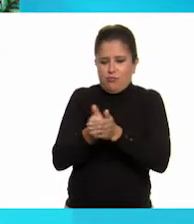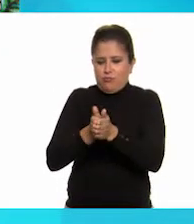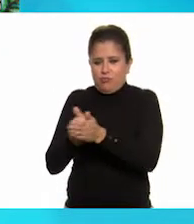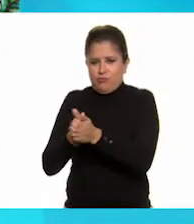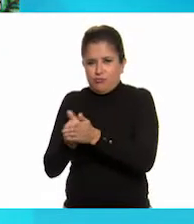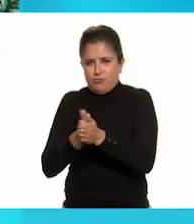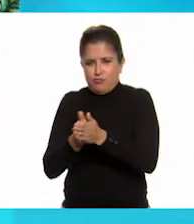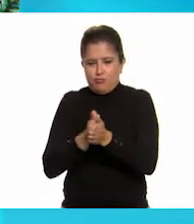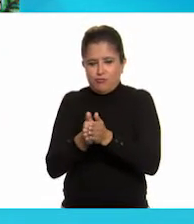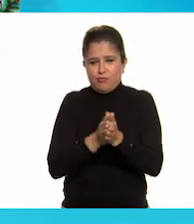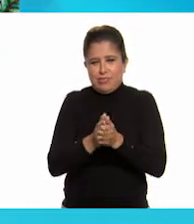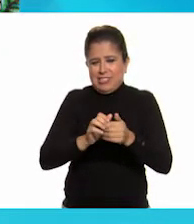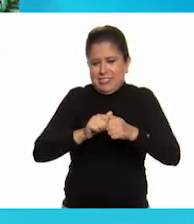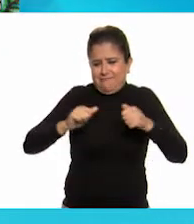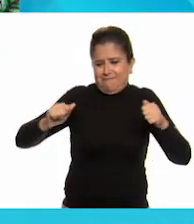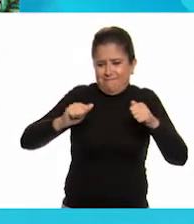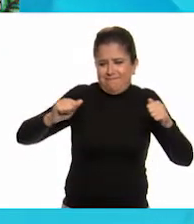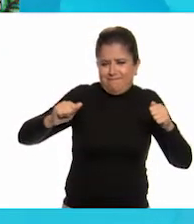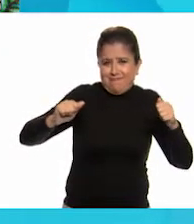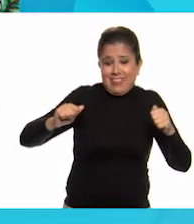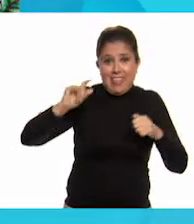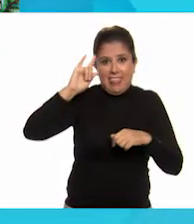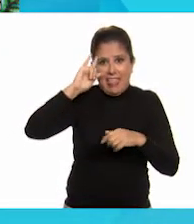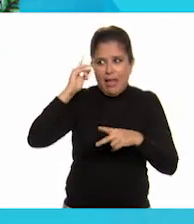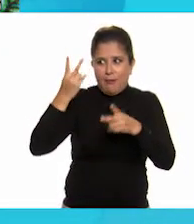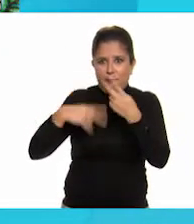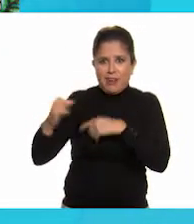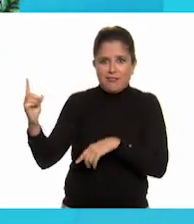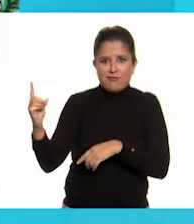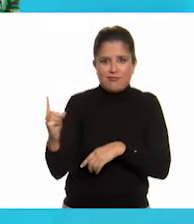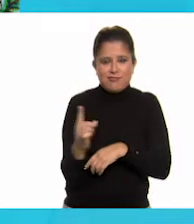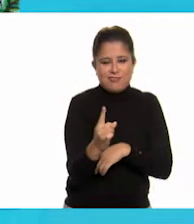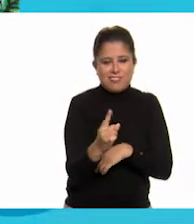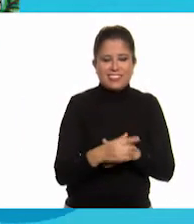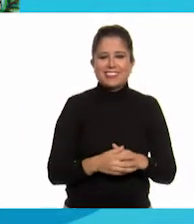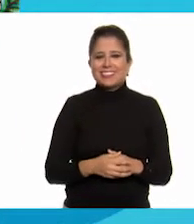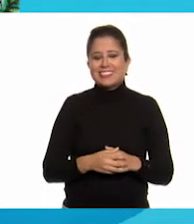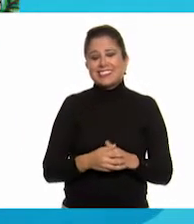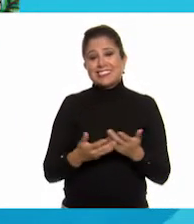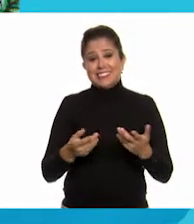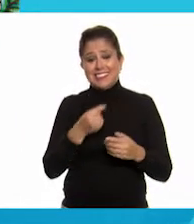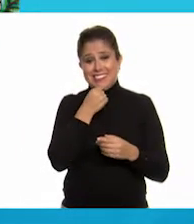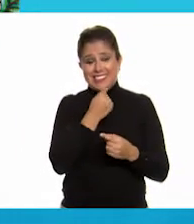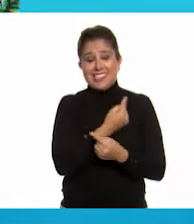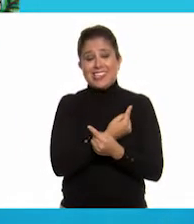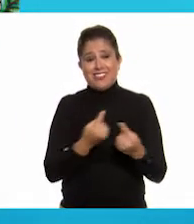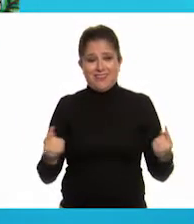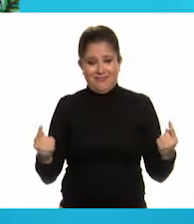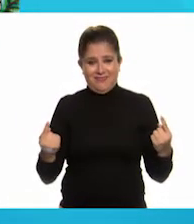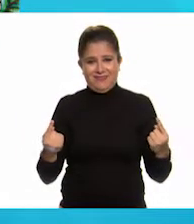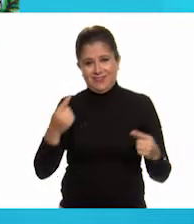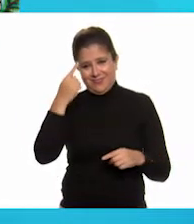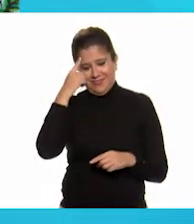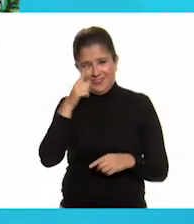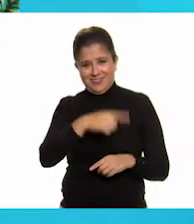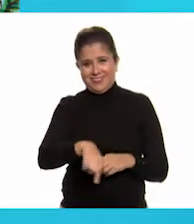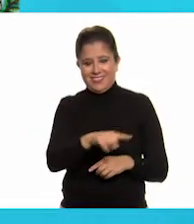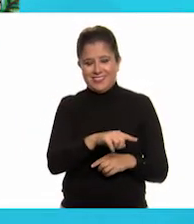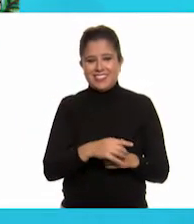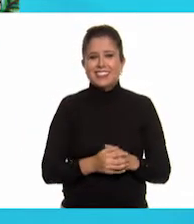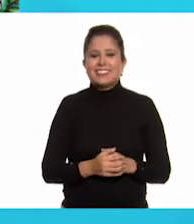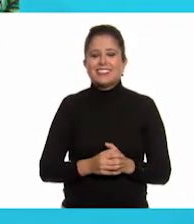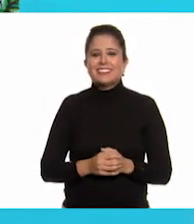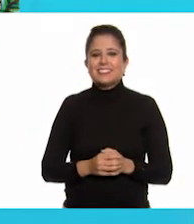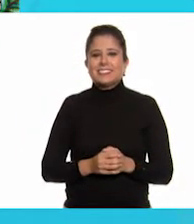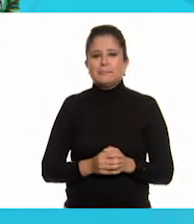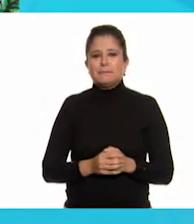molinillo, estirar, estirar, que el demonio va a pasar. Ronda infantil. ronda infantil. ¿Qué tal?